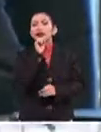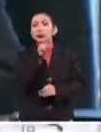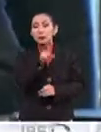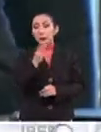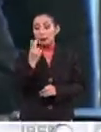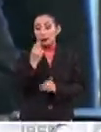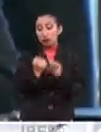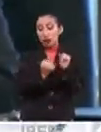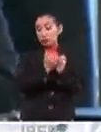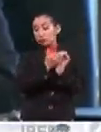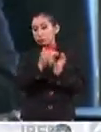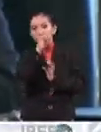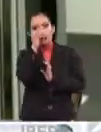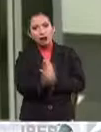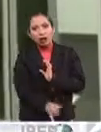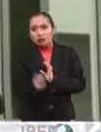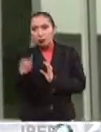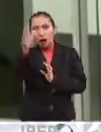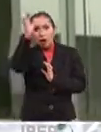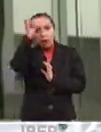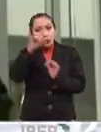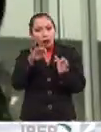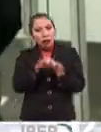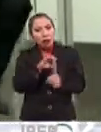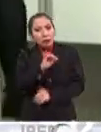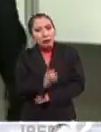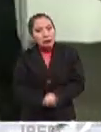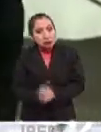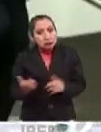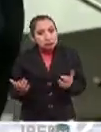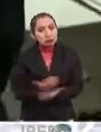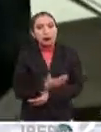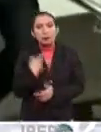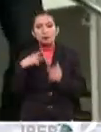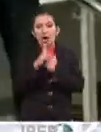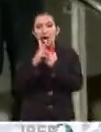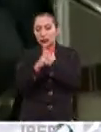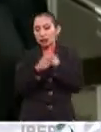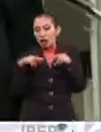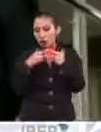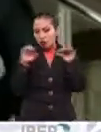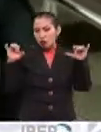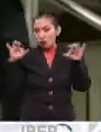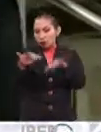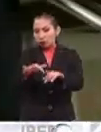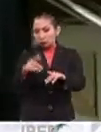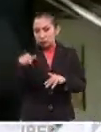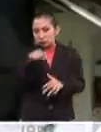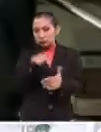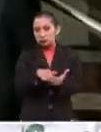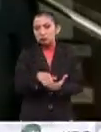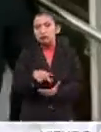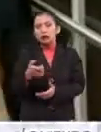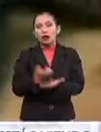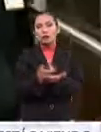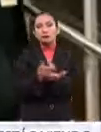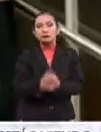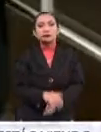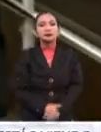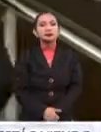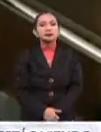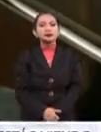en 25 años no se había dado que no llegaran a un acuerdo final los países que se reunieron en esta importantísima cumbre